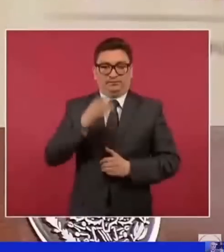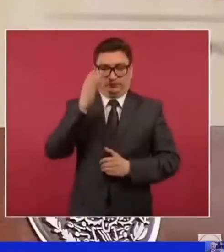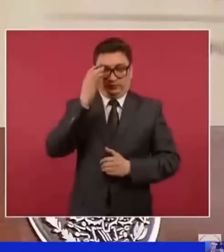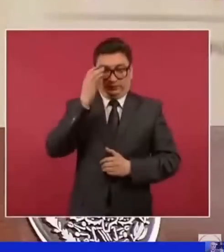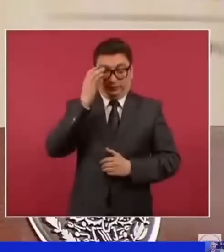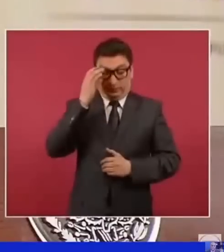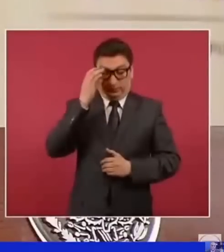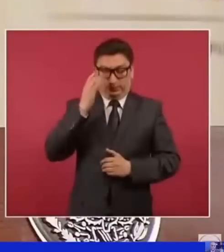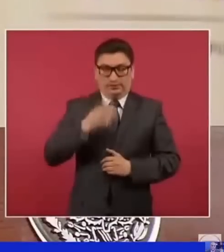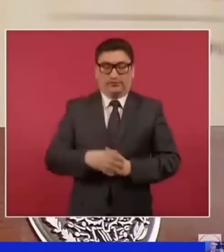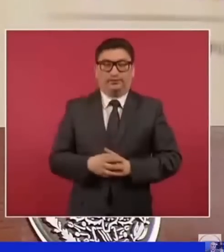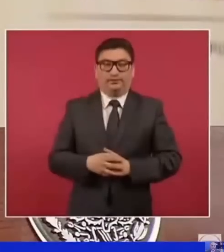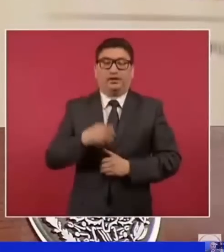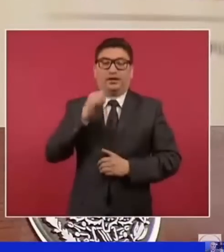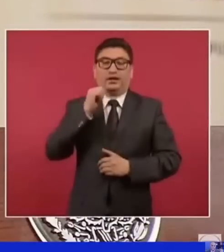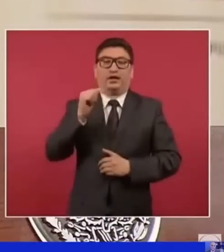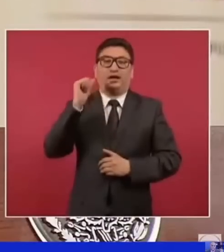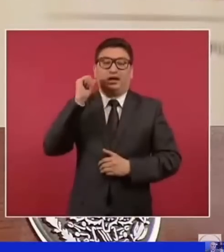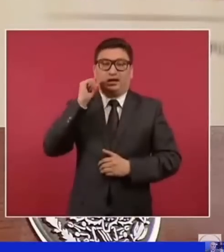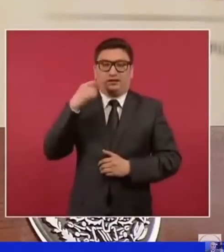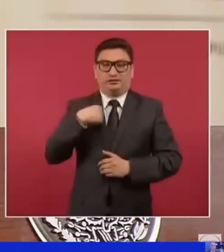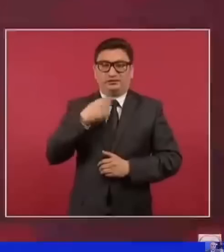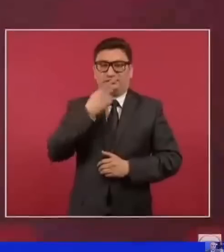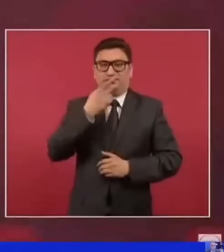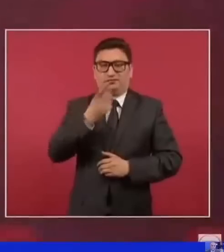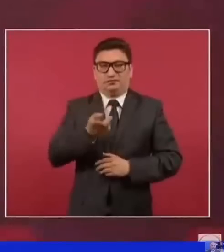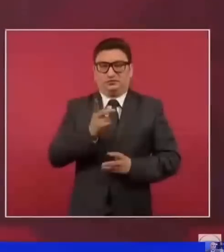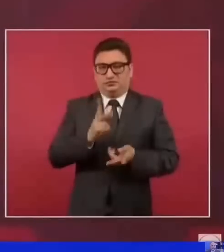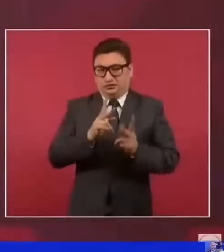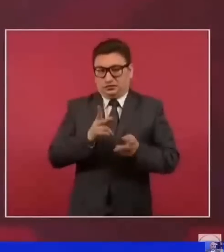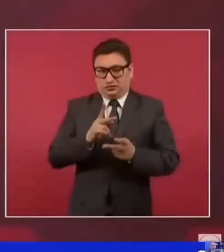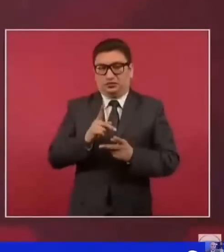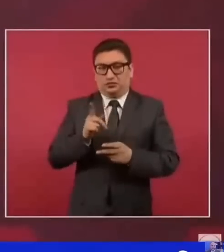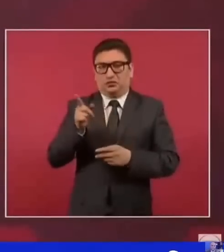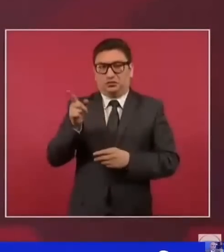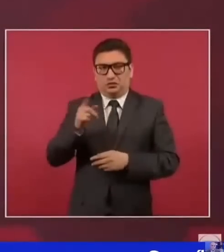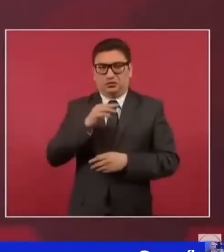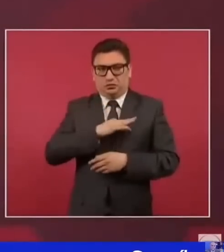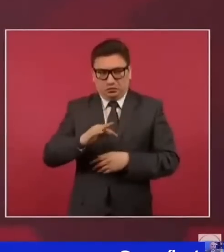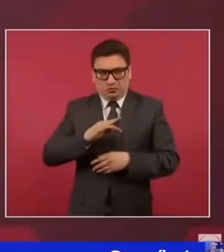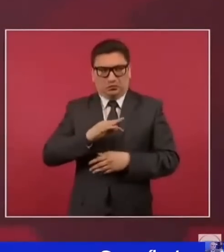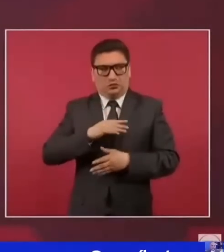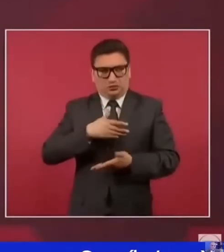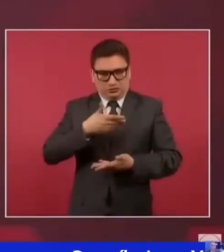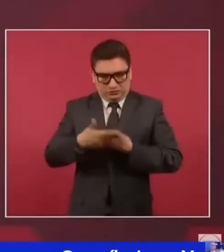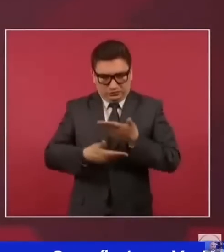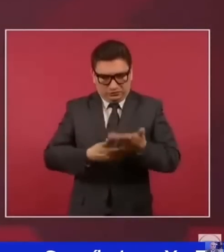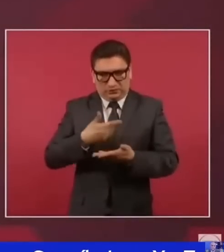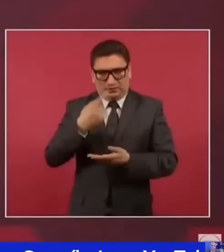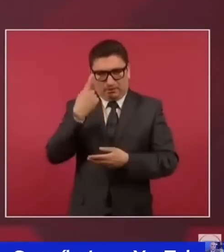y ayer hablaba yo de que sería un buen servicio al país